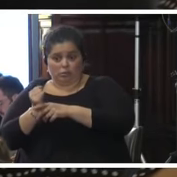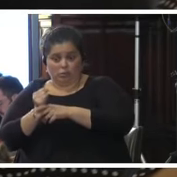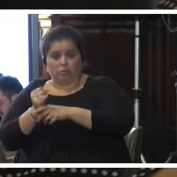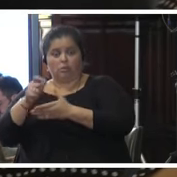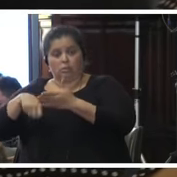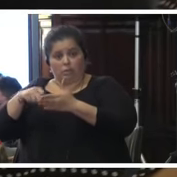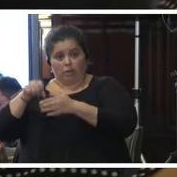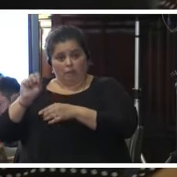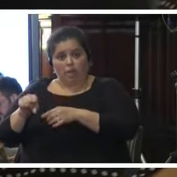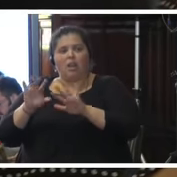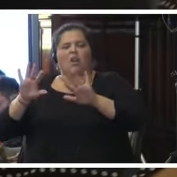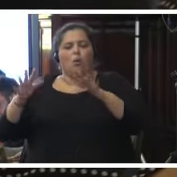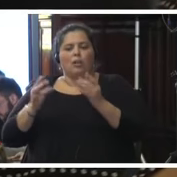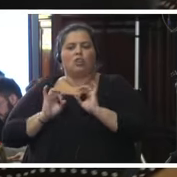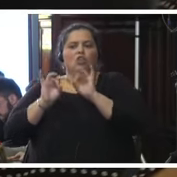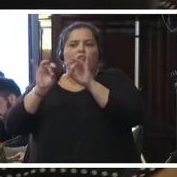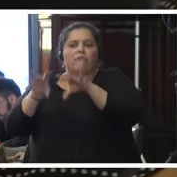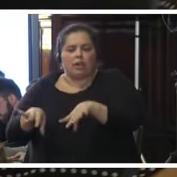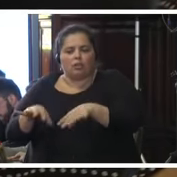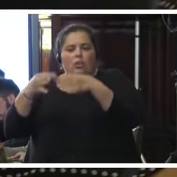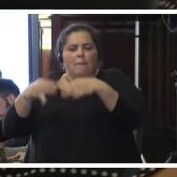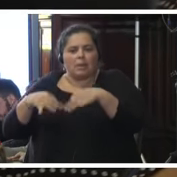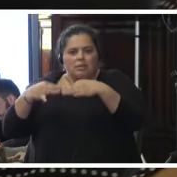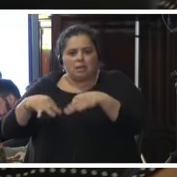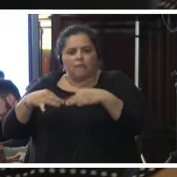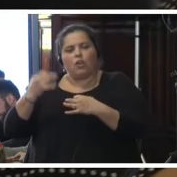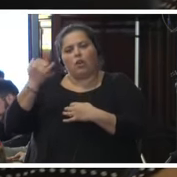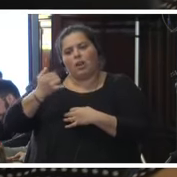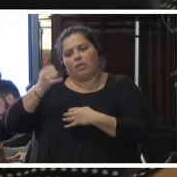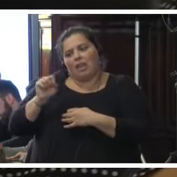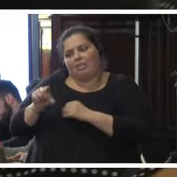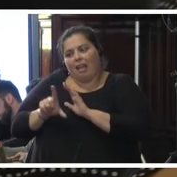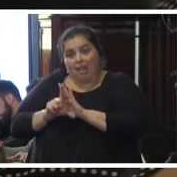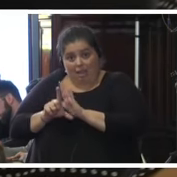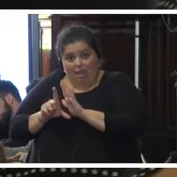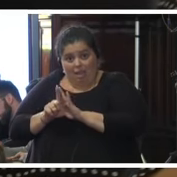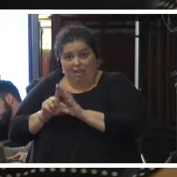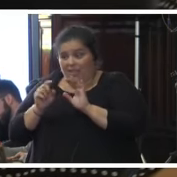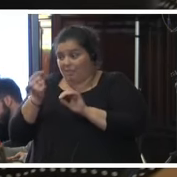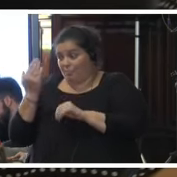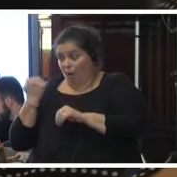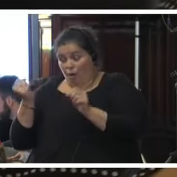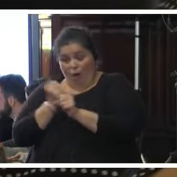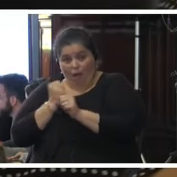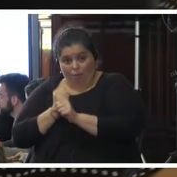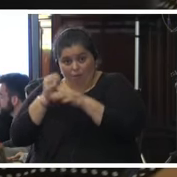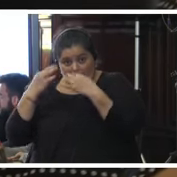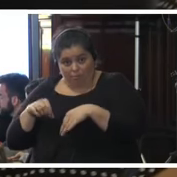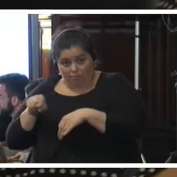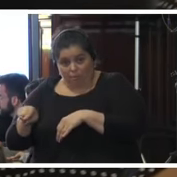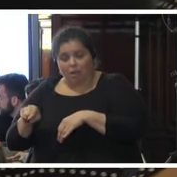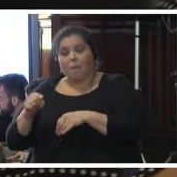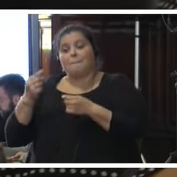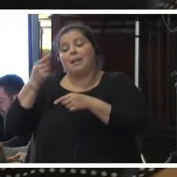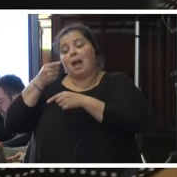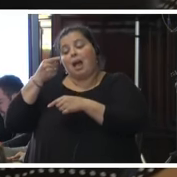sentido de cuáles serían los efectos específicos que tendría esta ley recientemente sancionada para la lucha contra